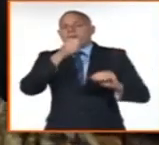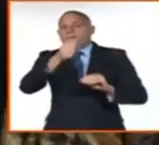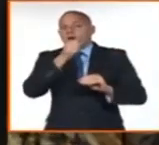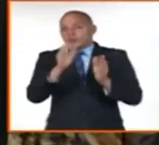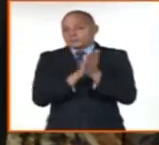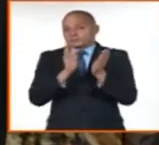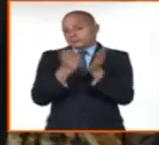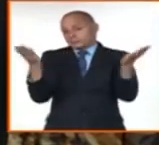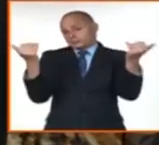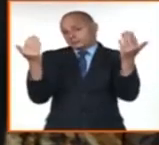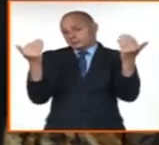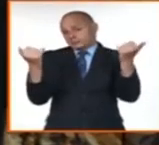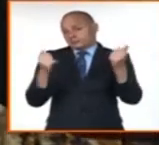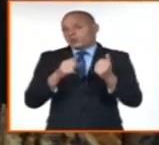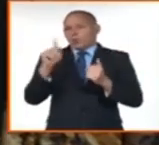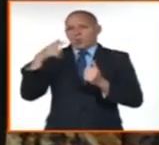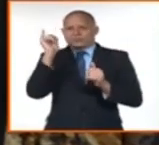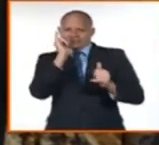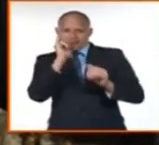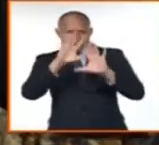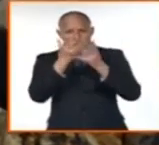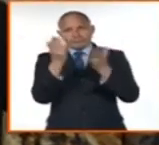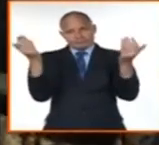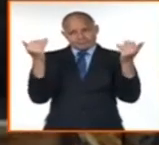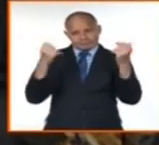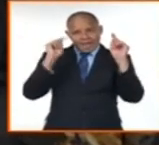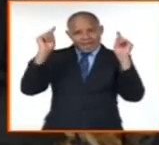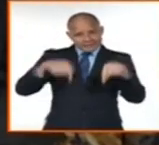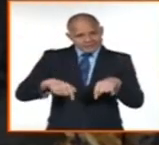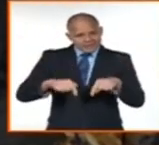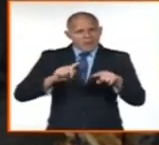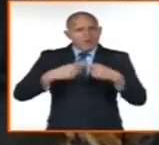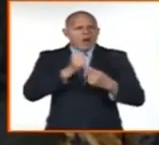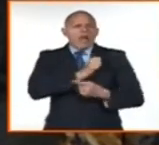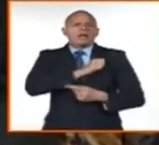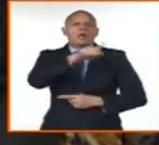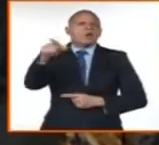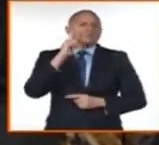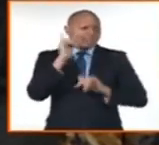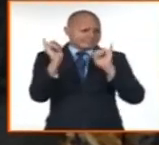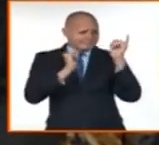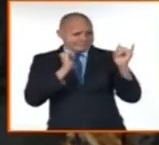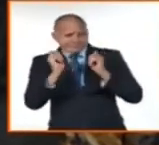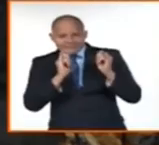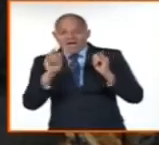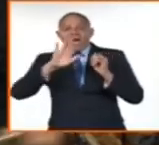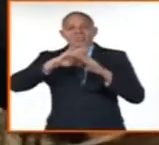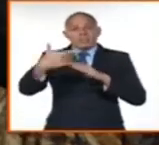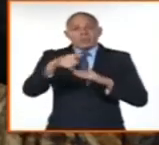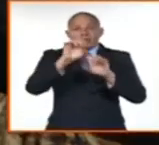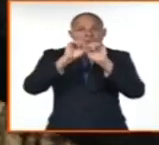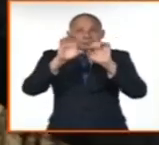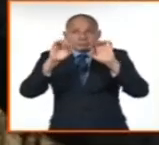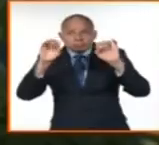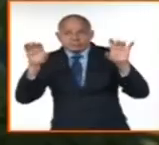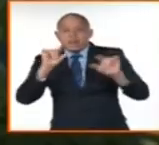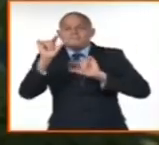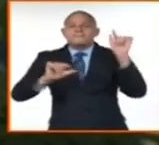Cuba, la operación, ¿verdad?, de Latinoamérica, del mundo, de las causas justas, y eso lo tenemos que hacer entre